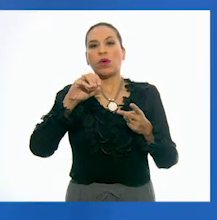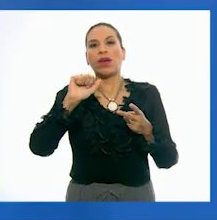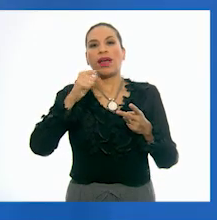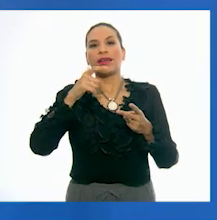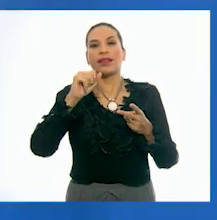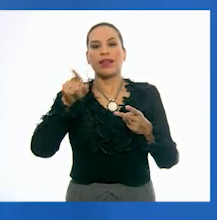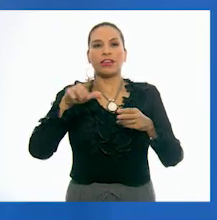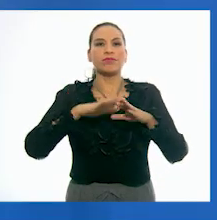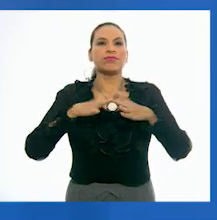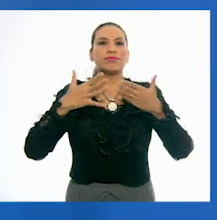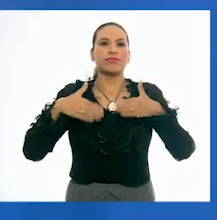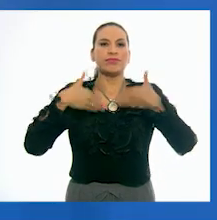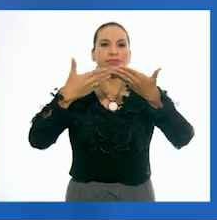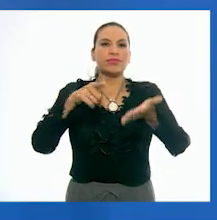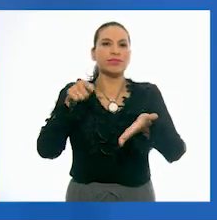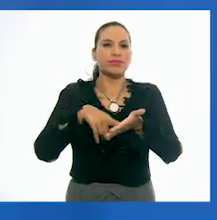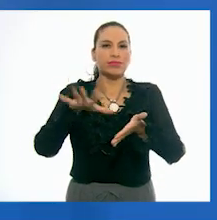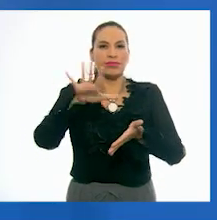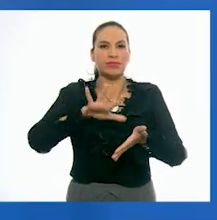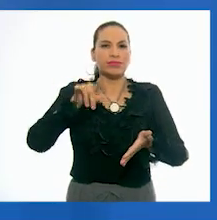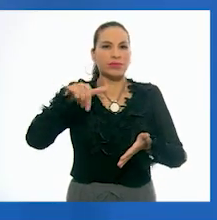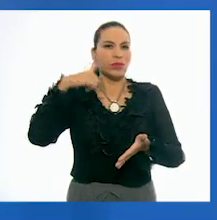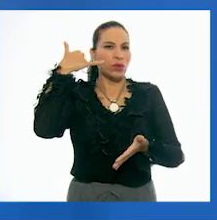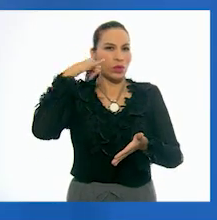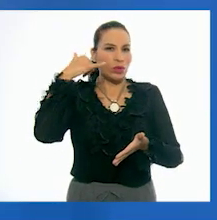la península de Yucatán.